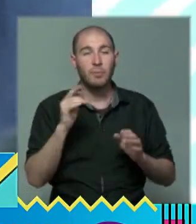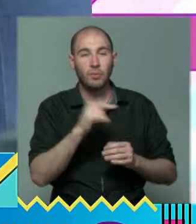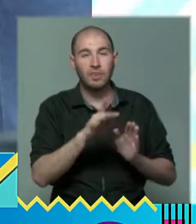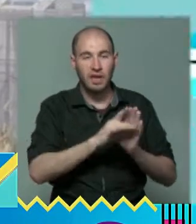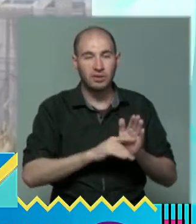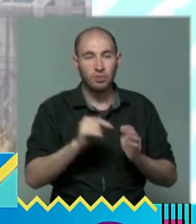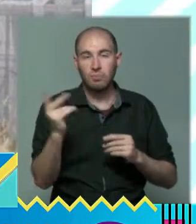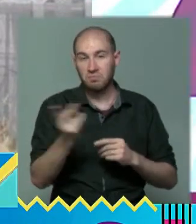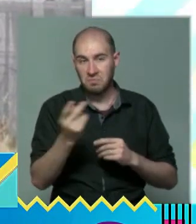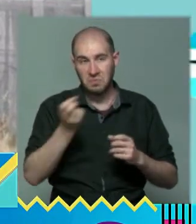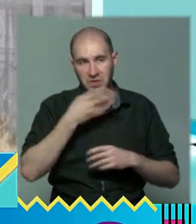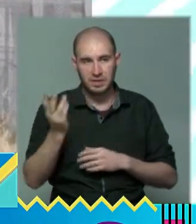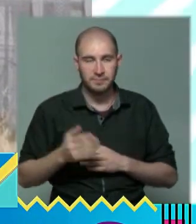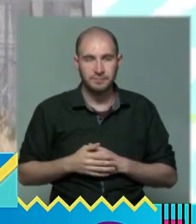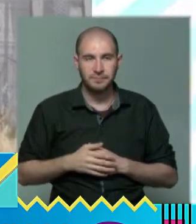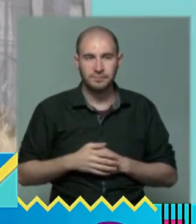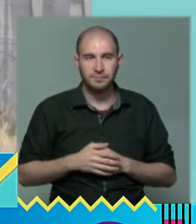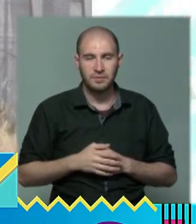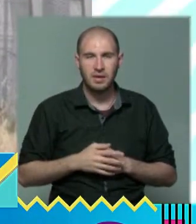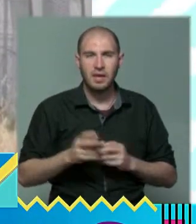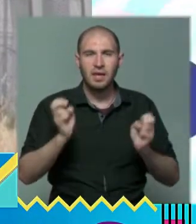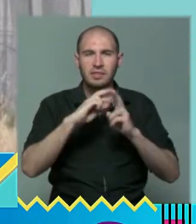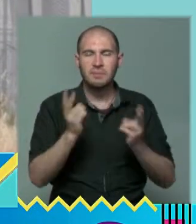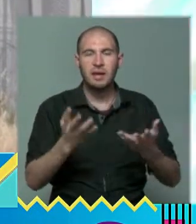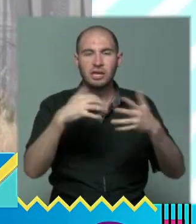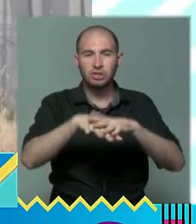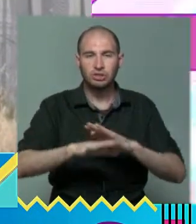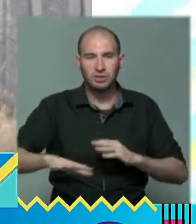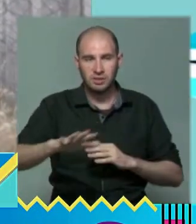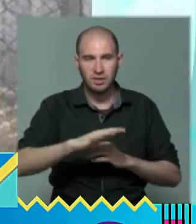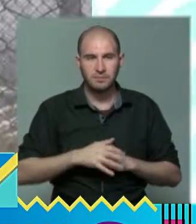dato, o vos, Lucas, cualquiera de los dos. En cuanto a la reinserción,